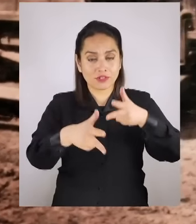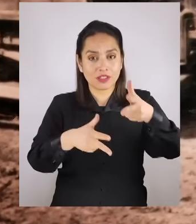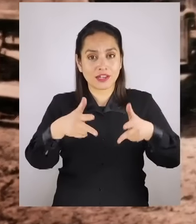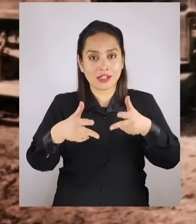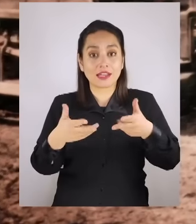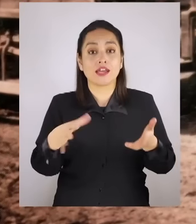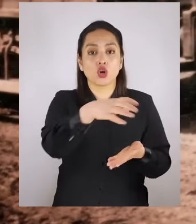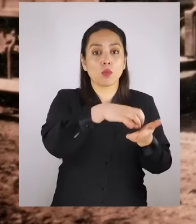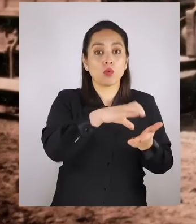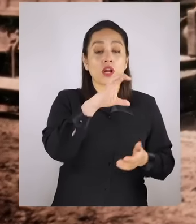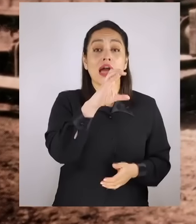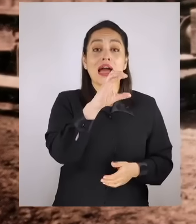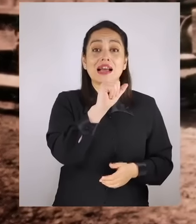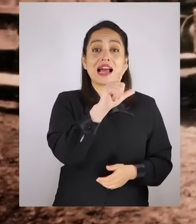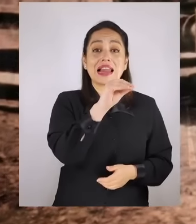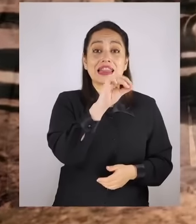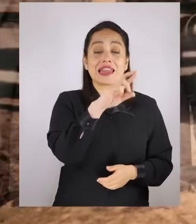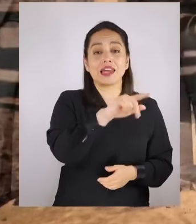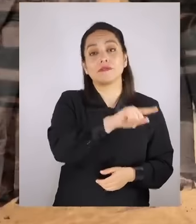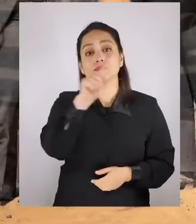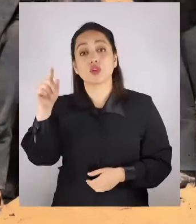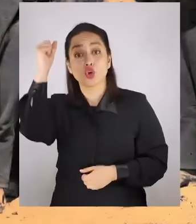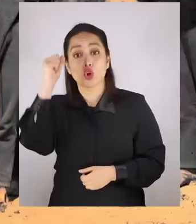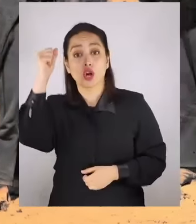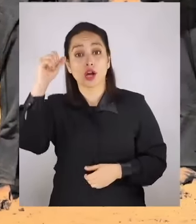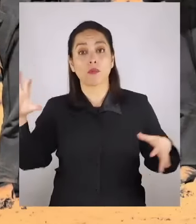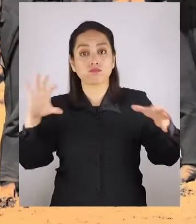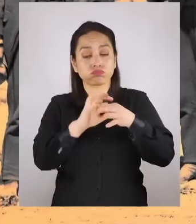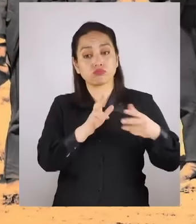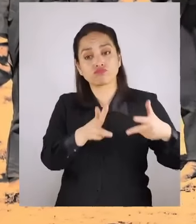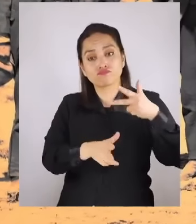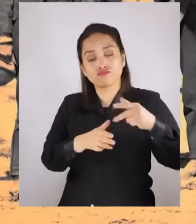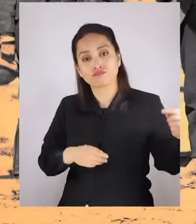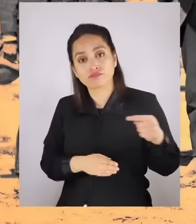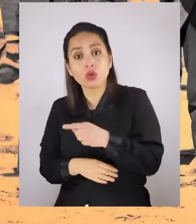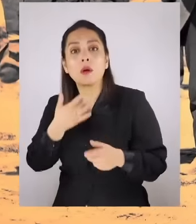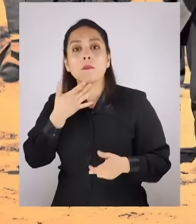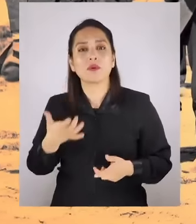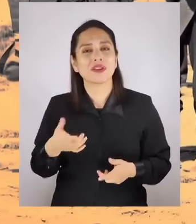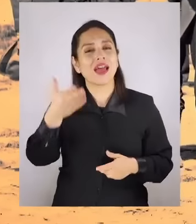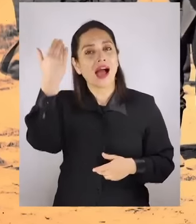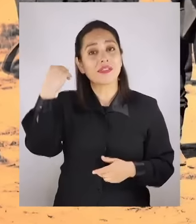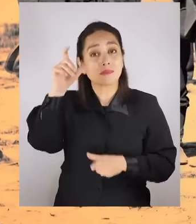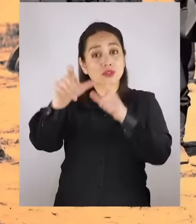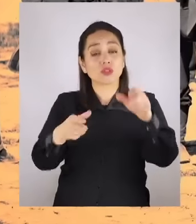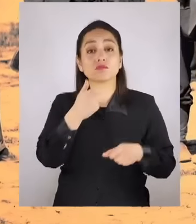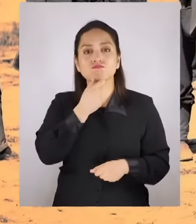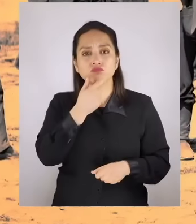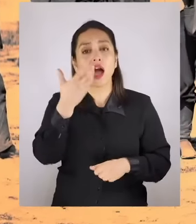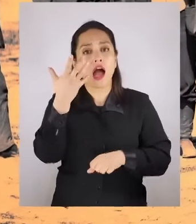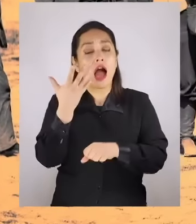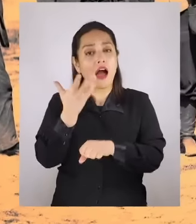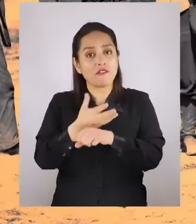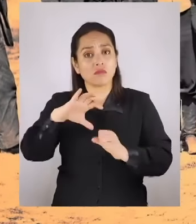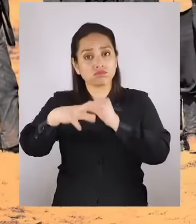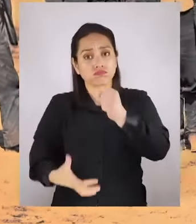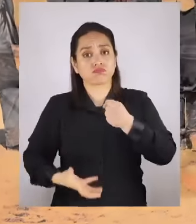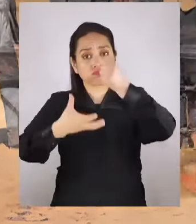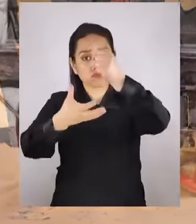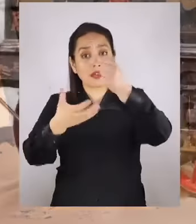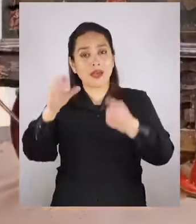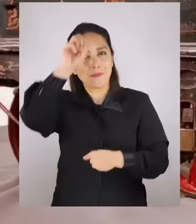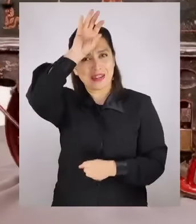conecte Caldera con Copiapó, porque los ingleses en esa época tenían inversiones muy grandes en la